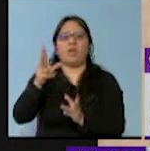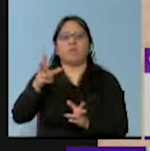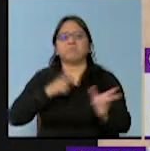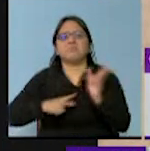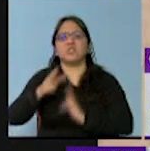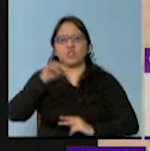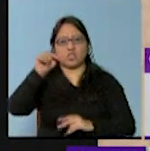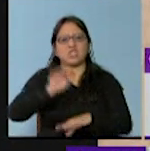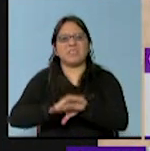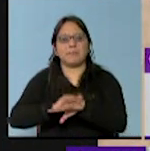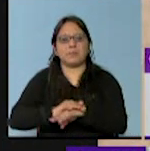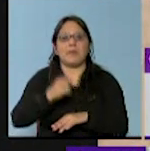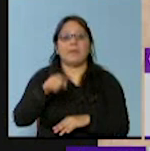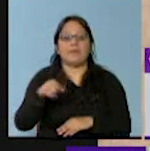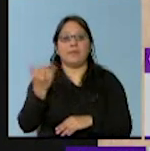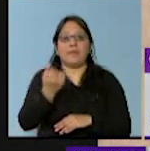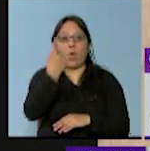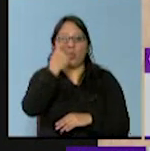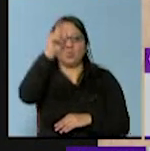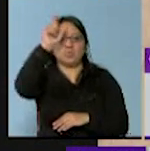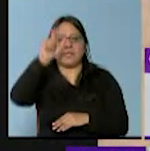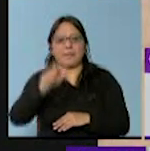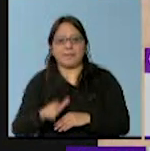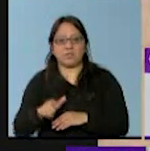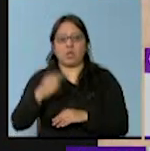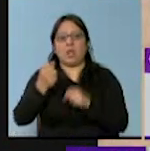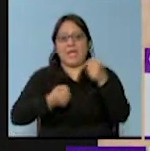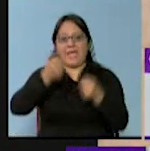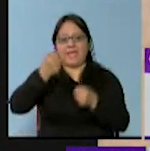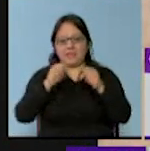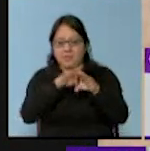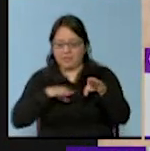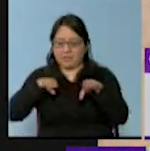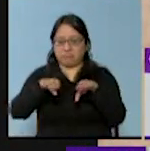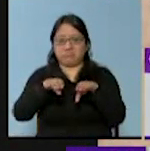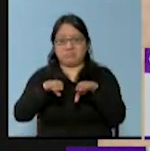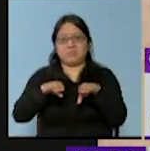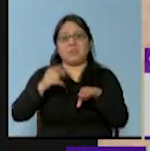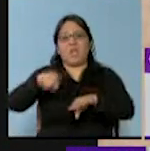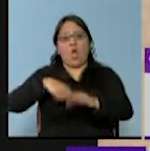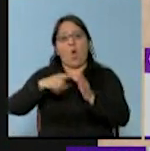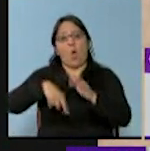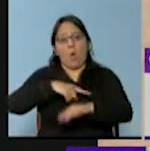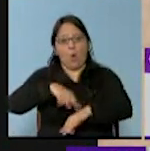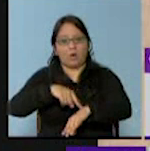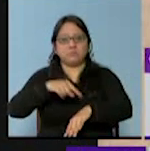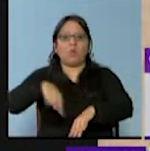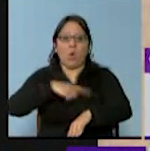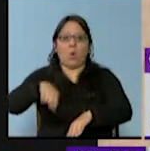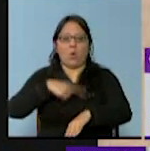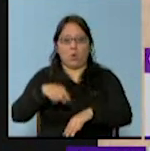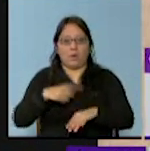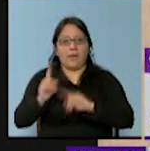tratar de una persona que venía hasta acá estacionaba y se quedaba varias ojos e inclusive hicieron